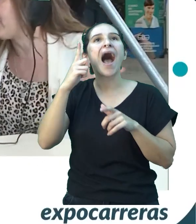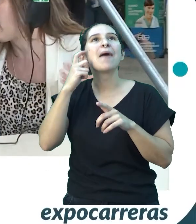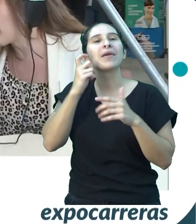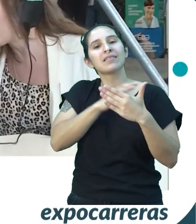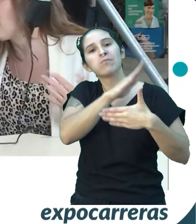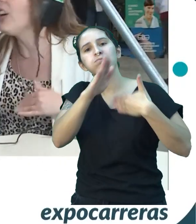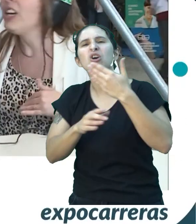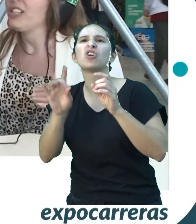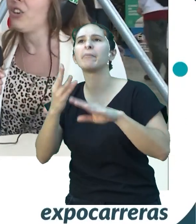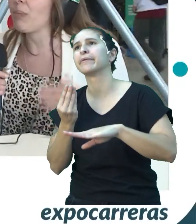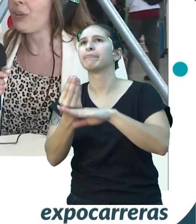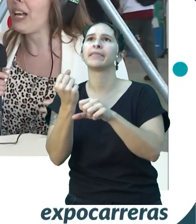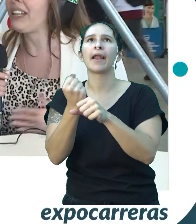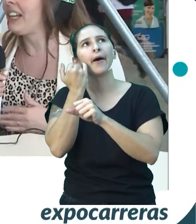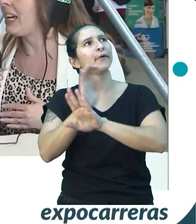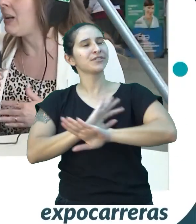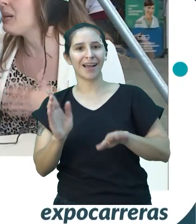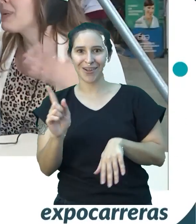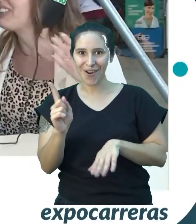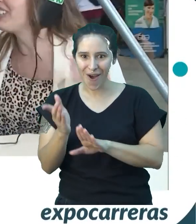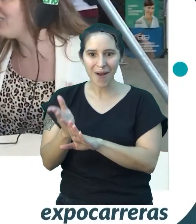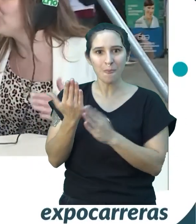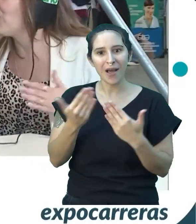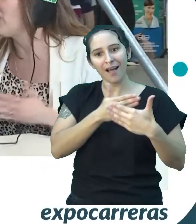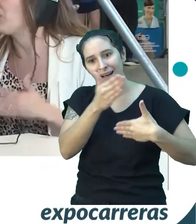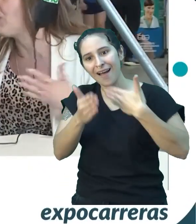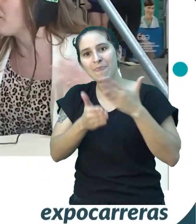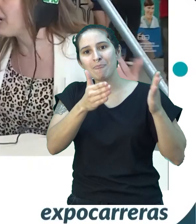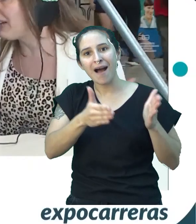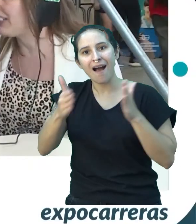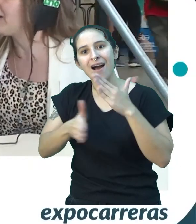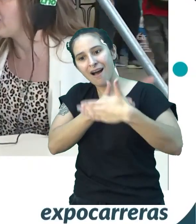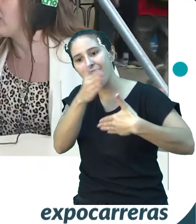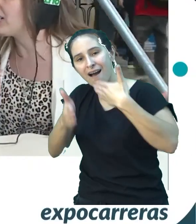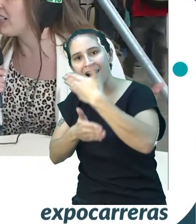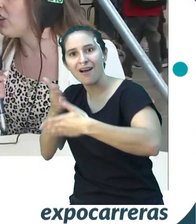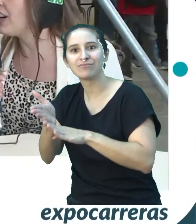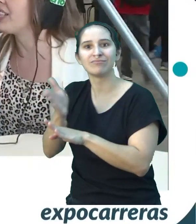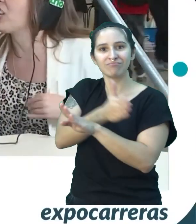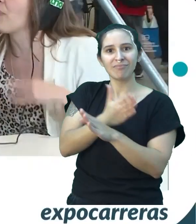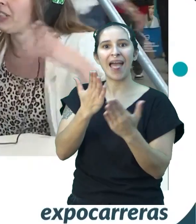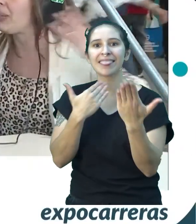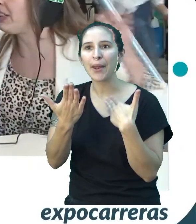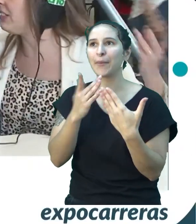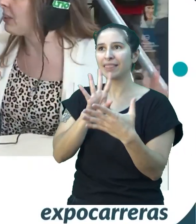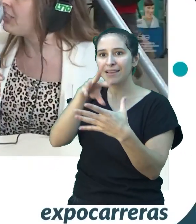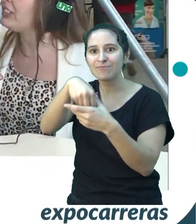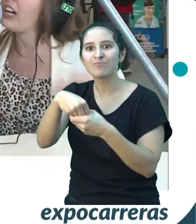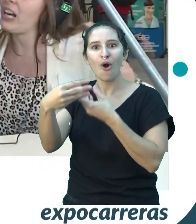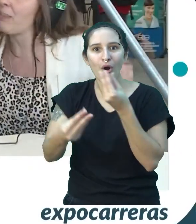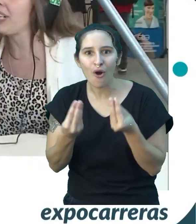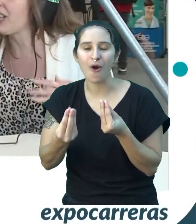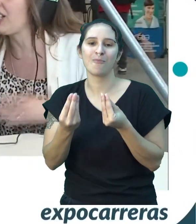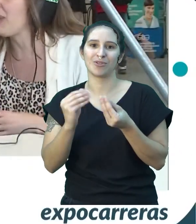el trabajo, sino que puedan ir practicando toda la cuestión previa que tiene que ver con la inserción, así que ellos participan de entrevistas